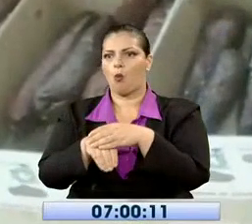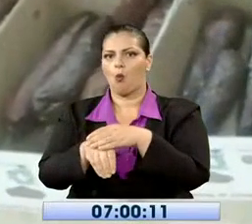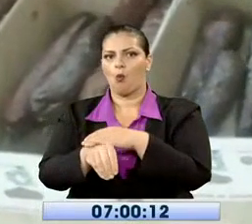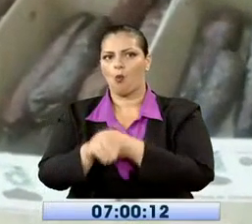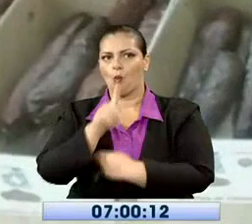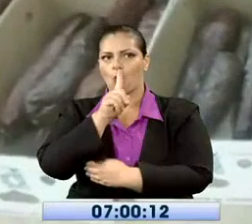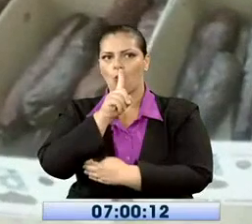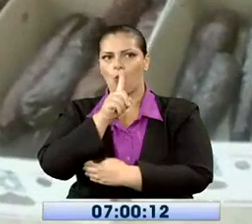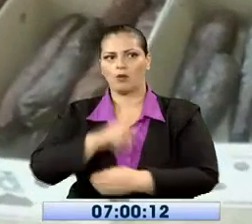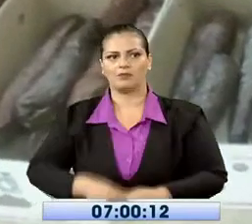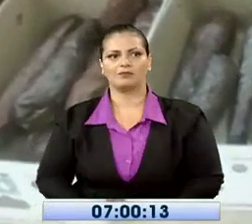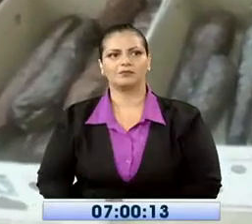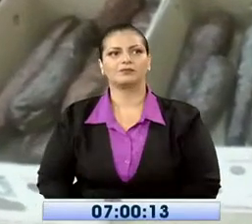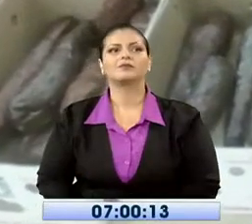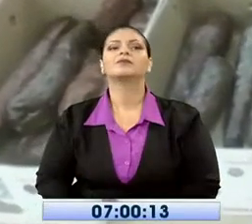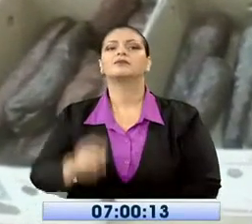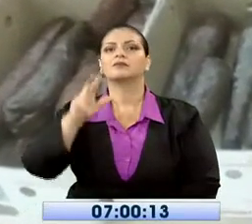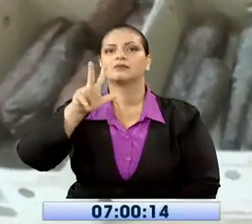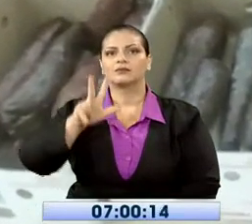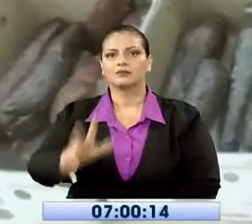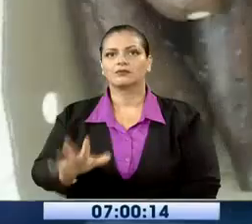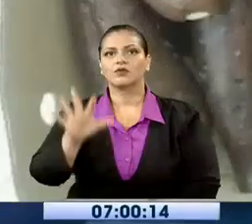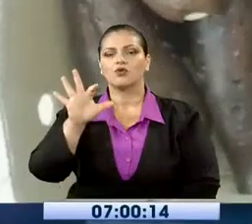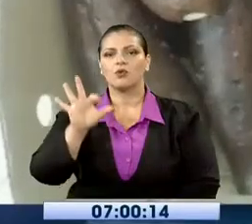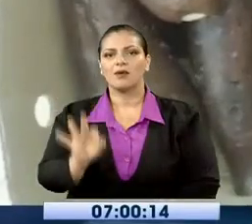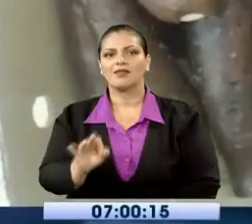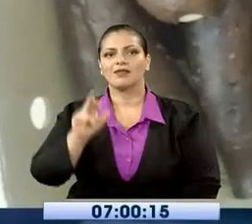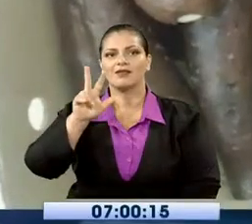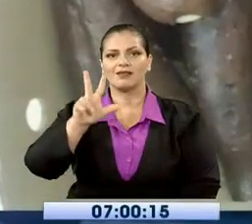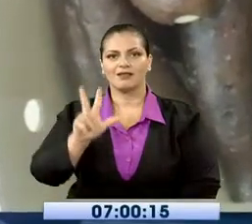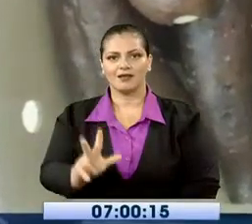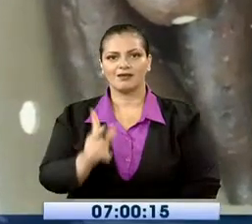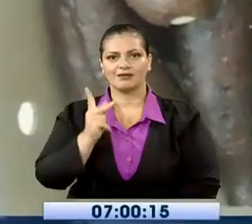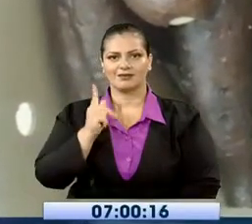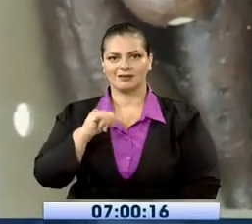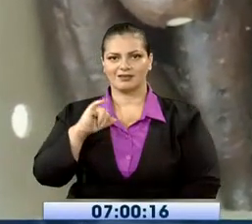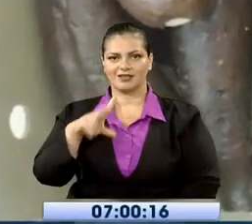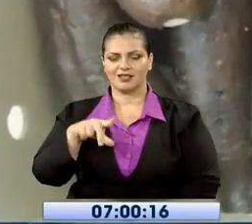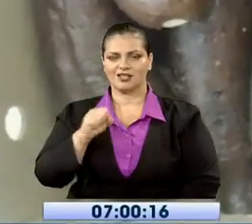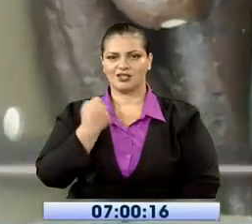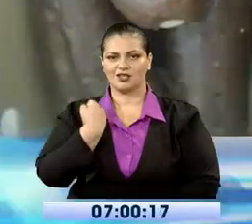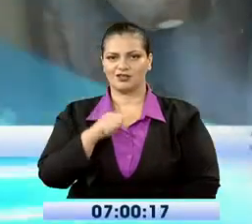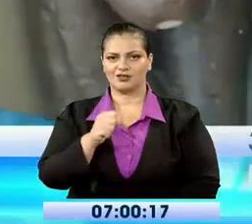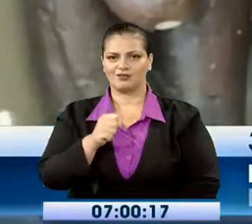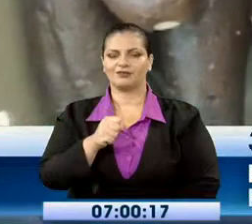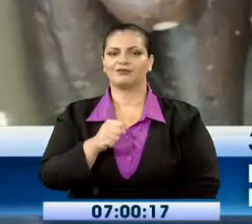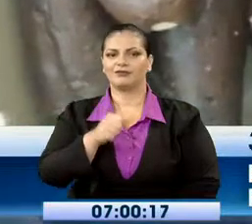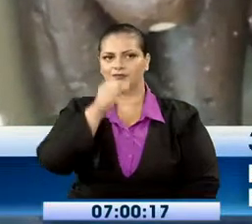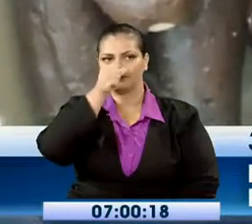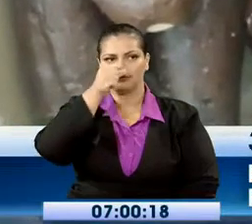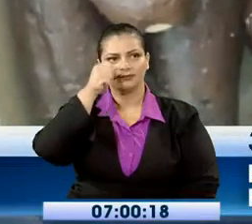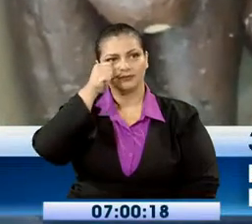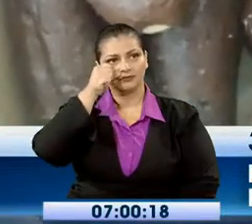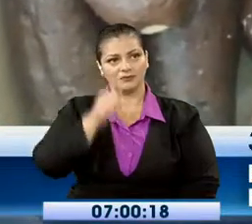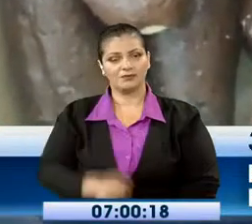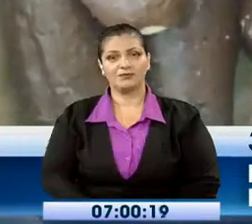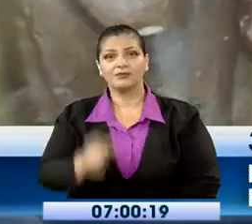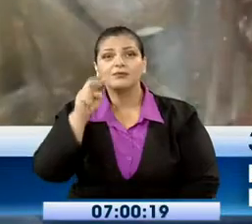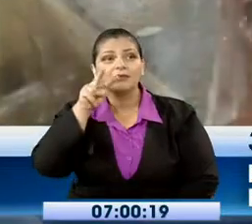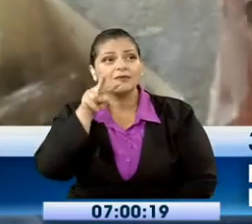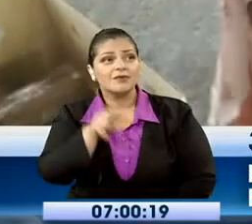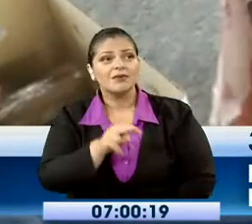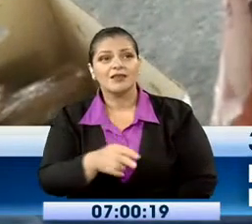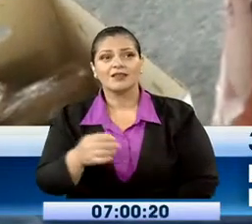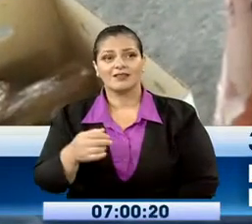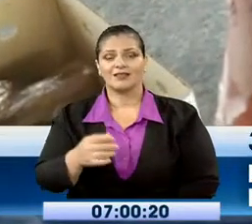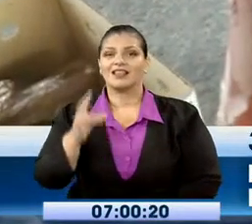Fueron en total 393.5 kilogramos de cocaína los incautados en 798